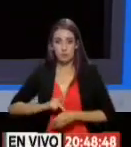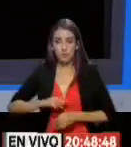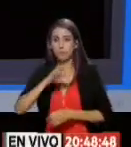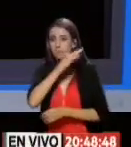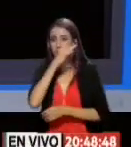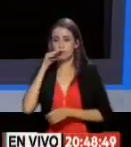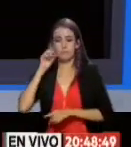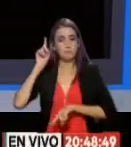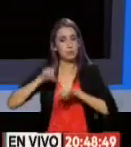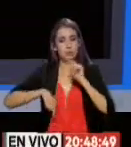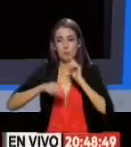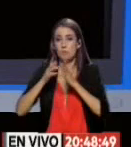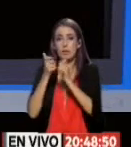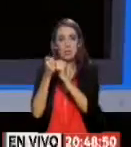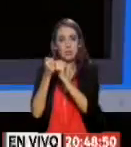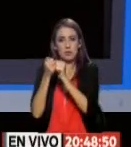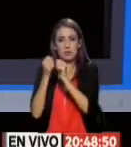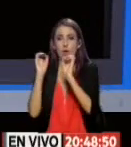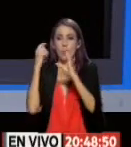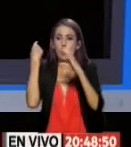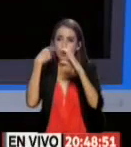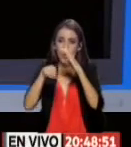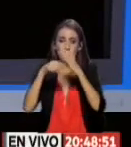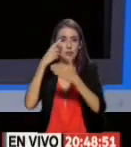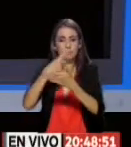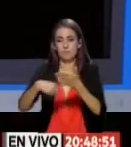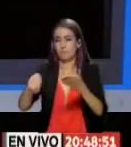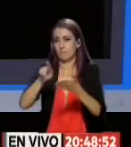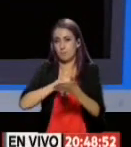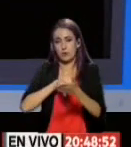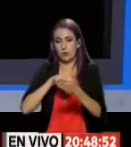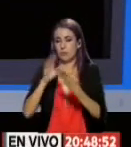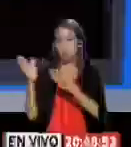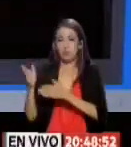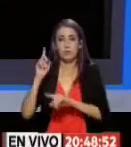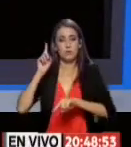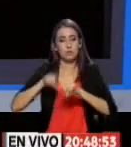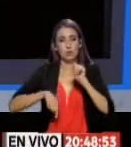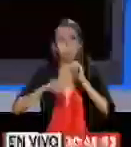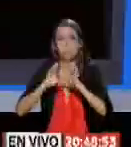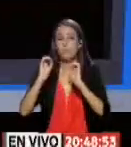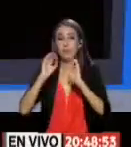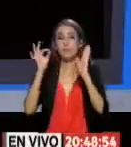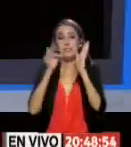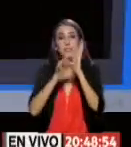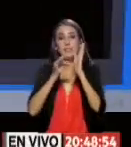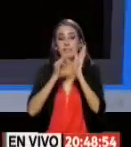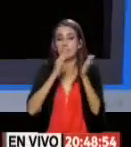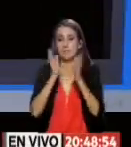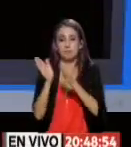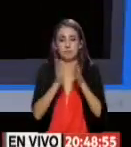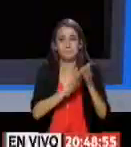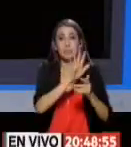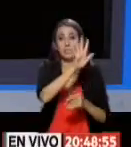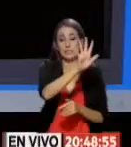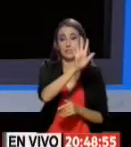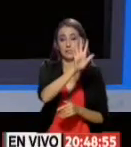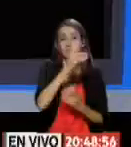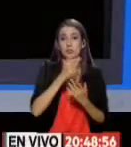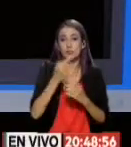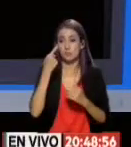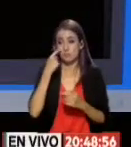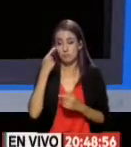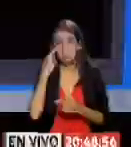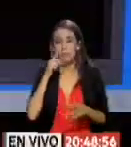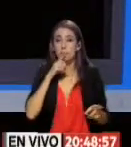sea a través de vía telefónica, correo electrónico, mensajería instantánea y mucho menos en redes sociales. 5. Constatar la